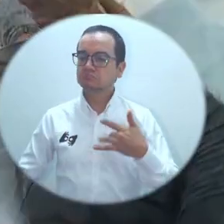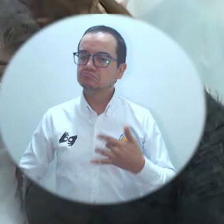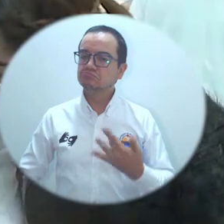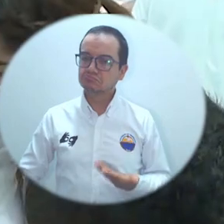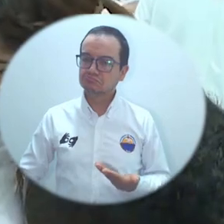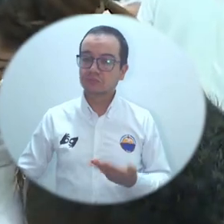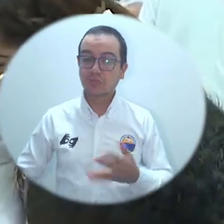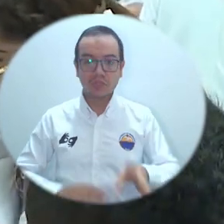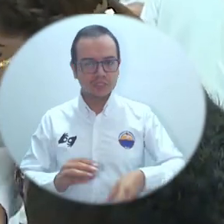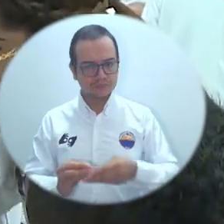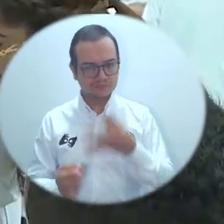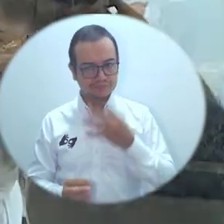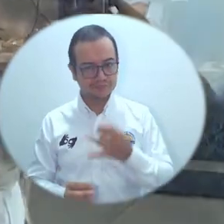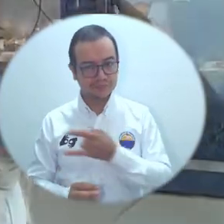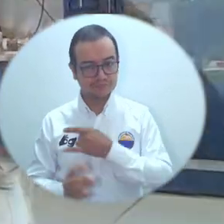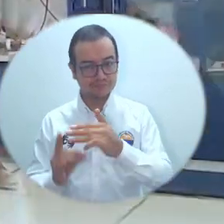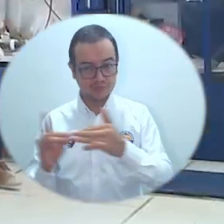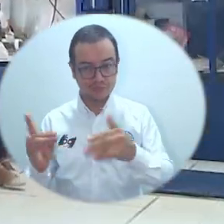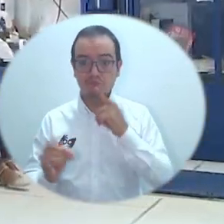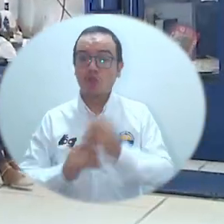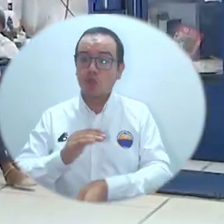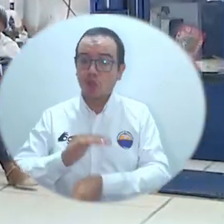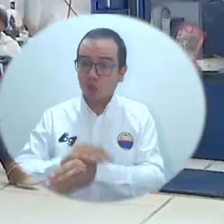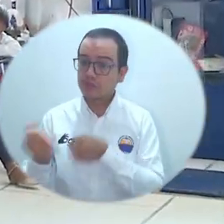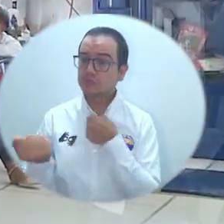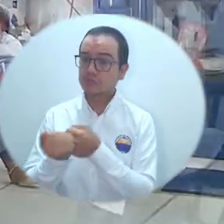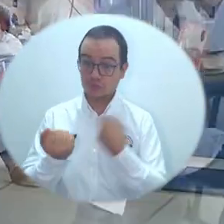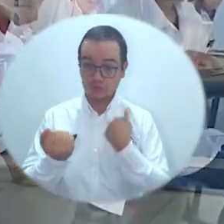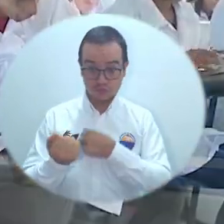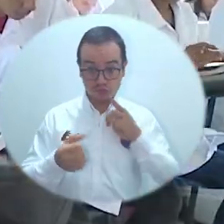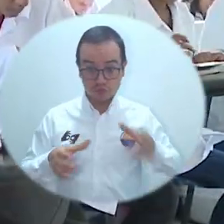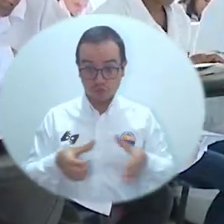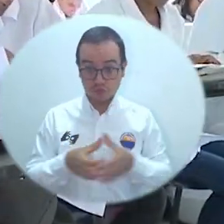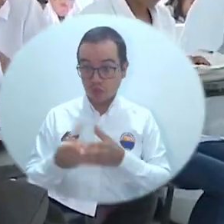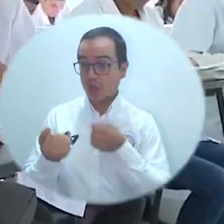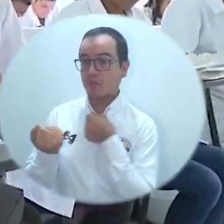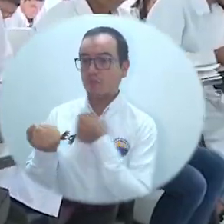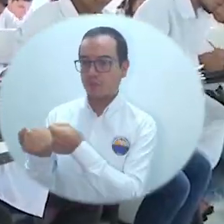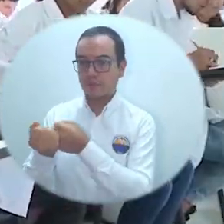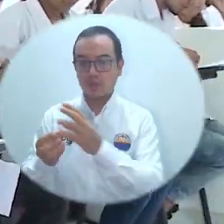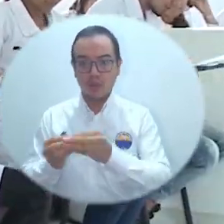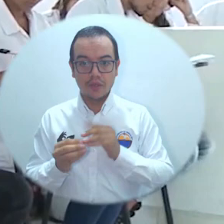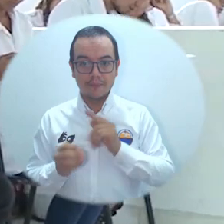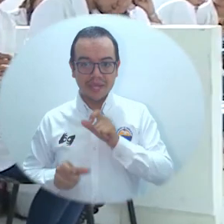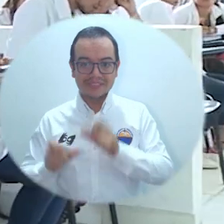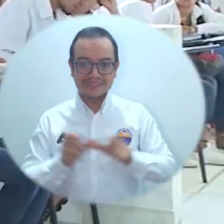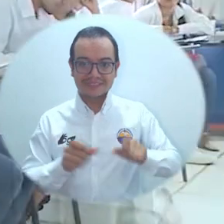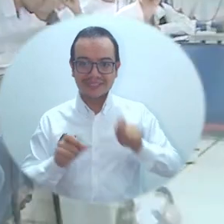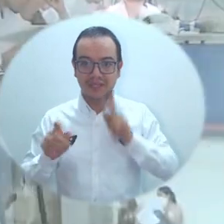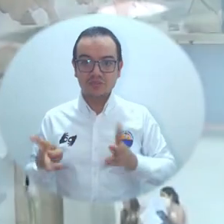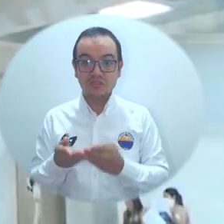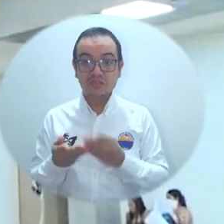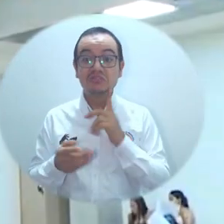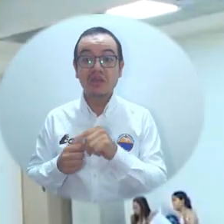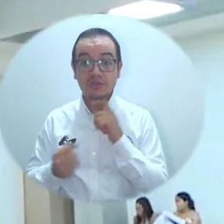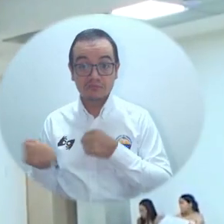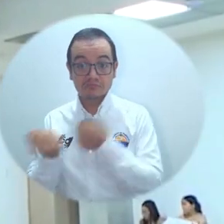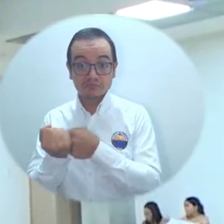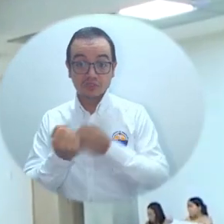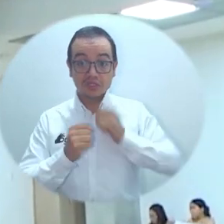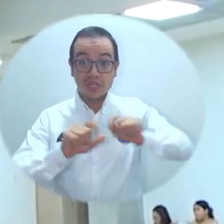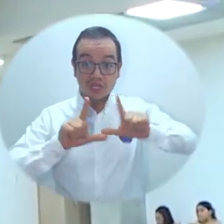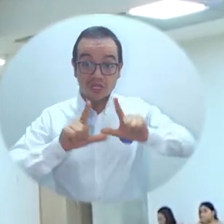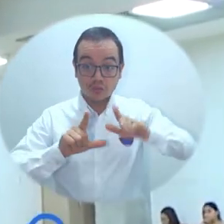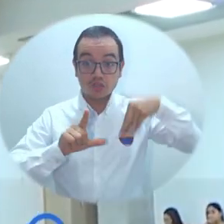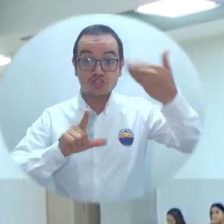debe seguir adelante con esta propuesta. Los docentes lo apoyamos, los estudiantes lo apoyamos, los egresados lo están apoyando, también lo estamos apoyando.